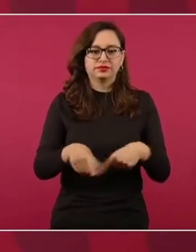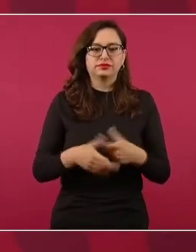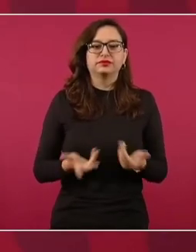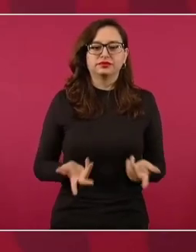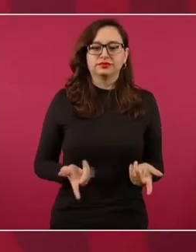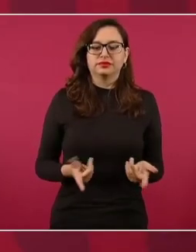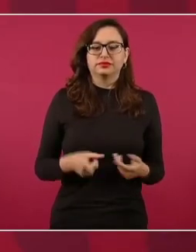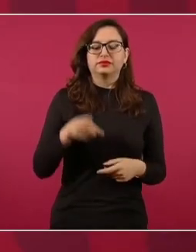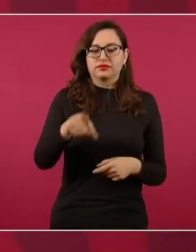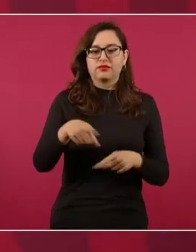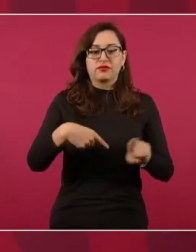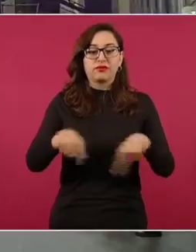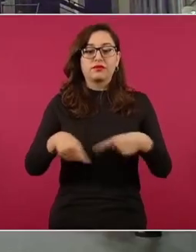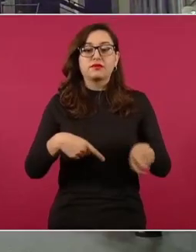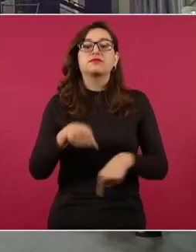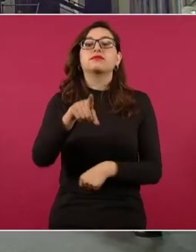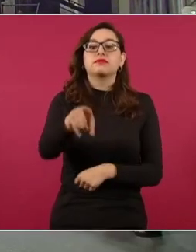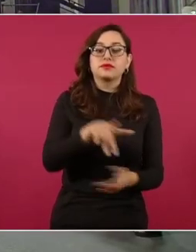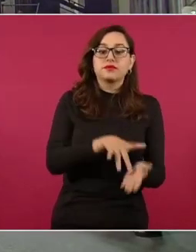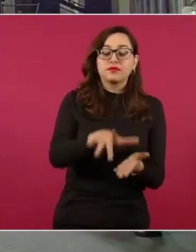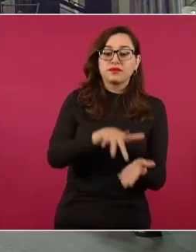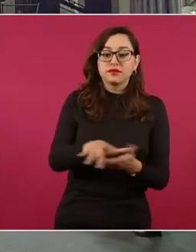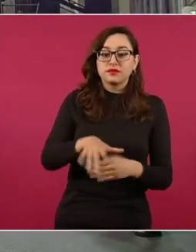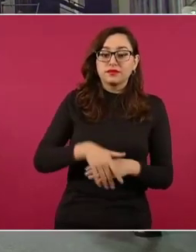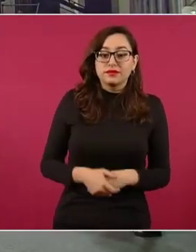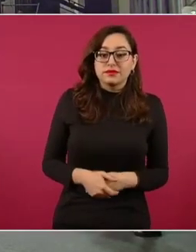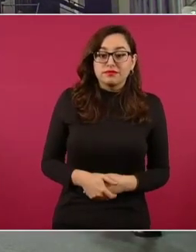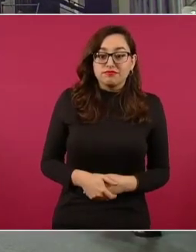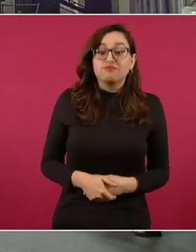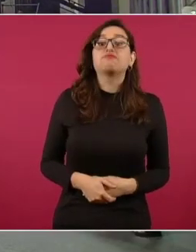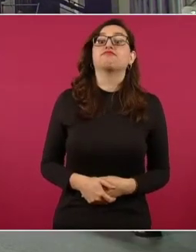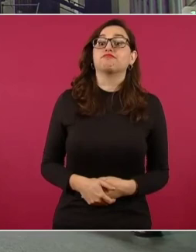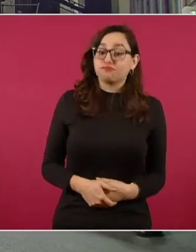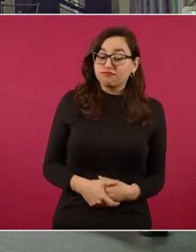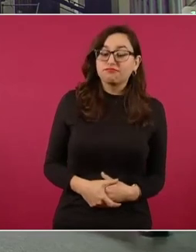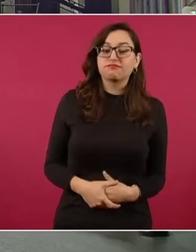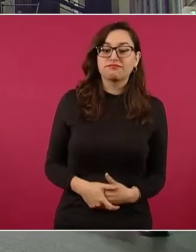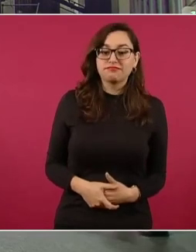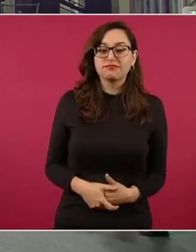tú estás hablando del fútbol. ¿A quién le vas? A Pachuca. Ah.